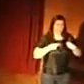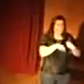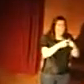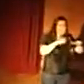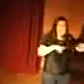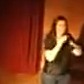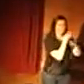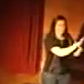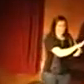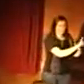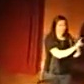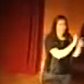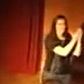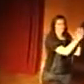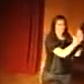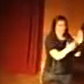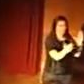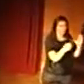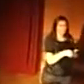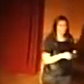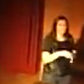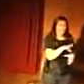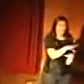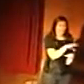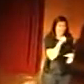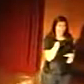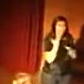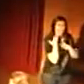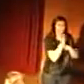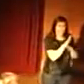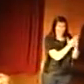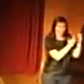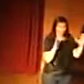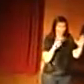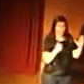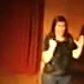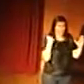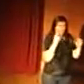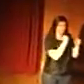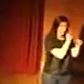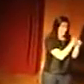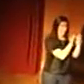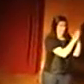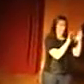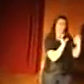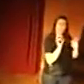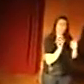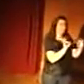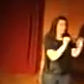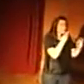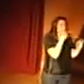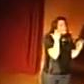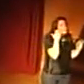presentación de las de las de colecciones no la adquisición y y exposición de esta de esta obra muy especial muy